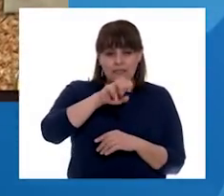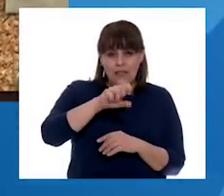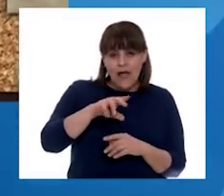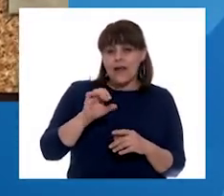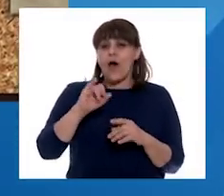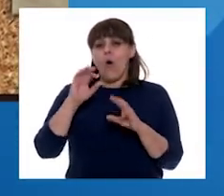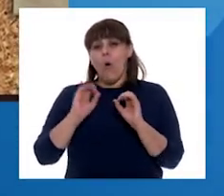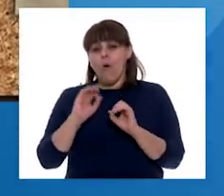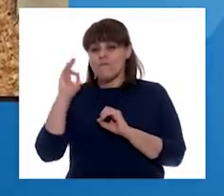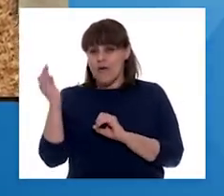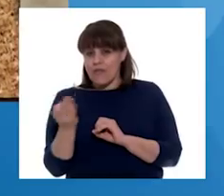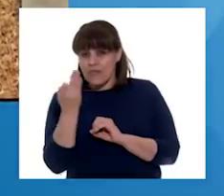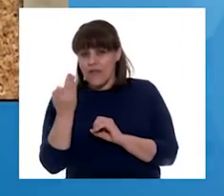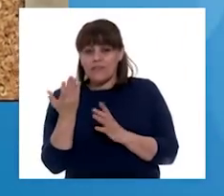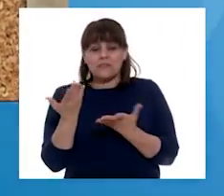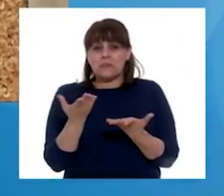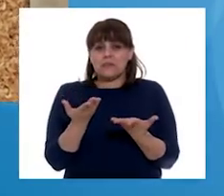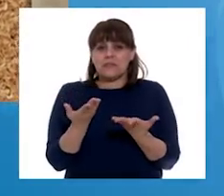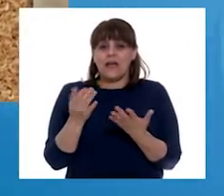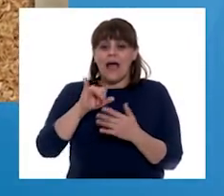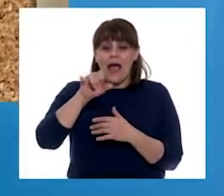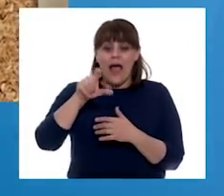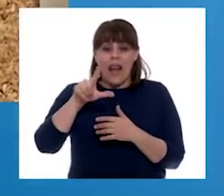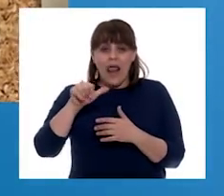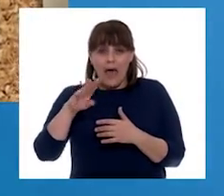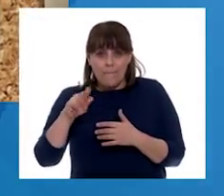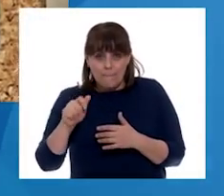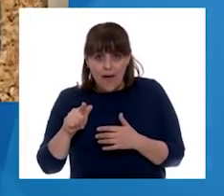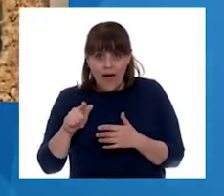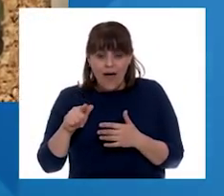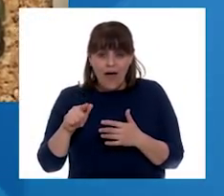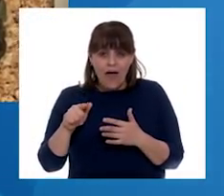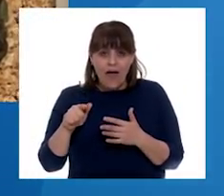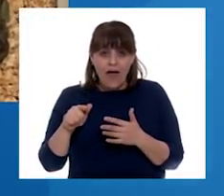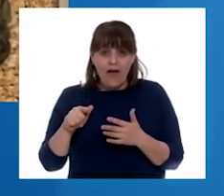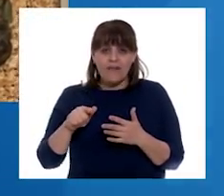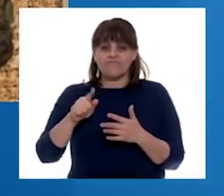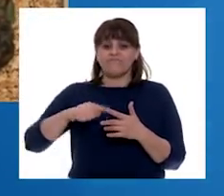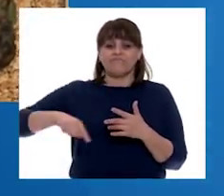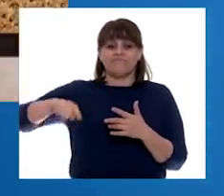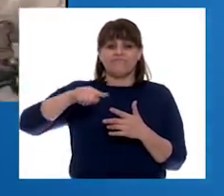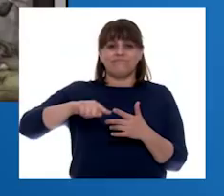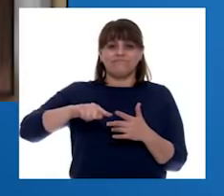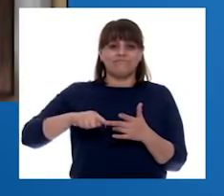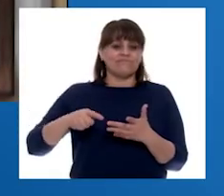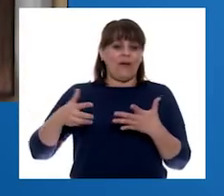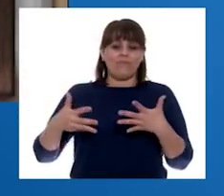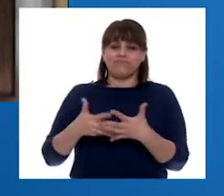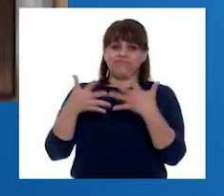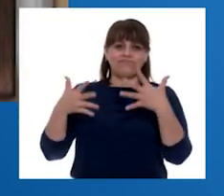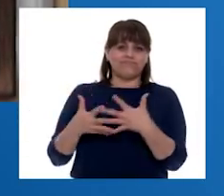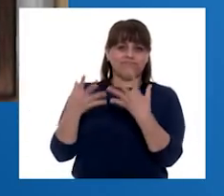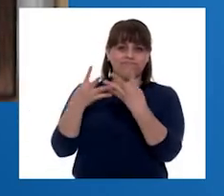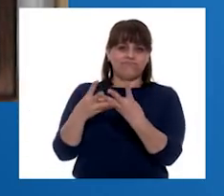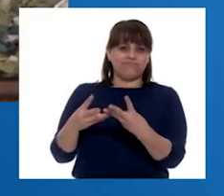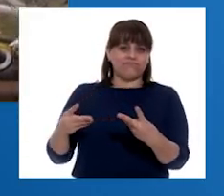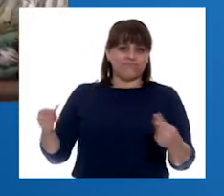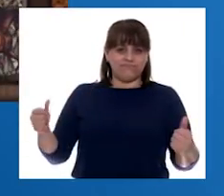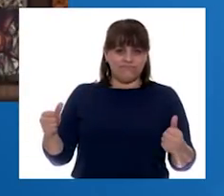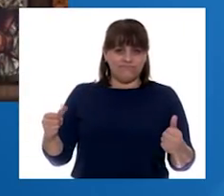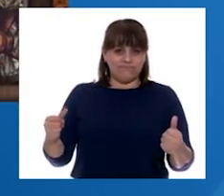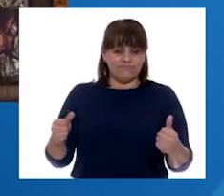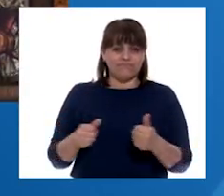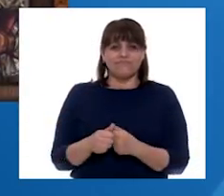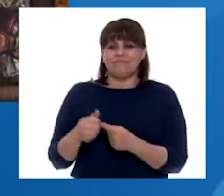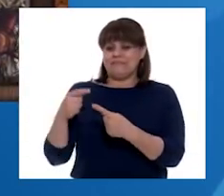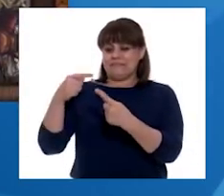federalista evitaron que Jalapa, Puebla y la capital fueran arrasadas. Y las defensas de Churubusco, Molino del